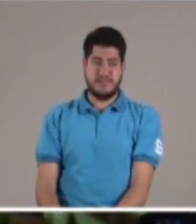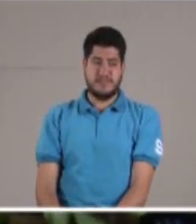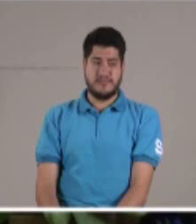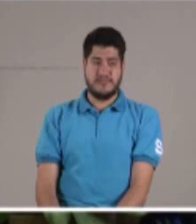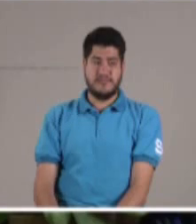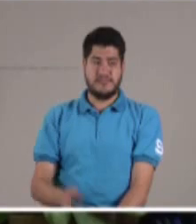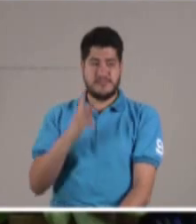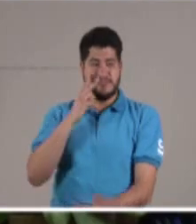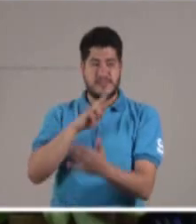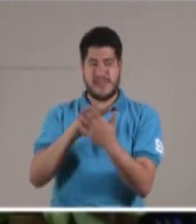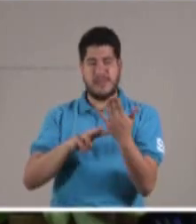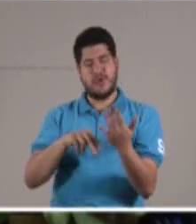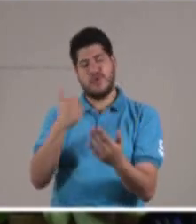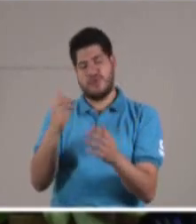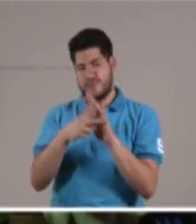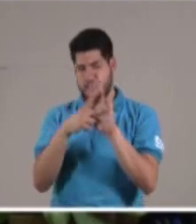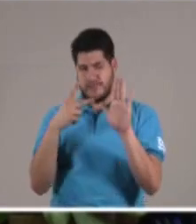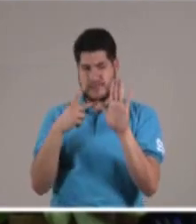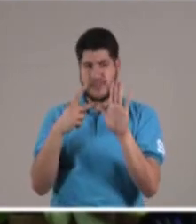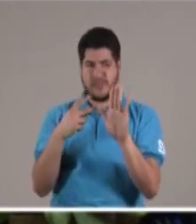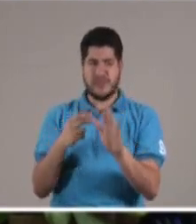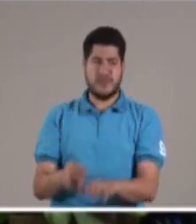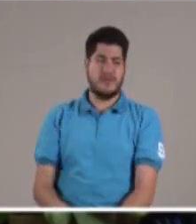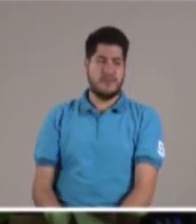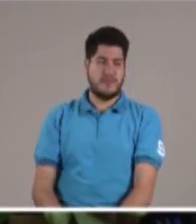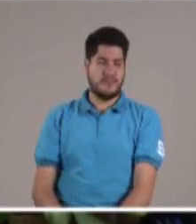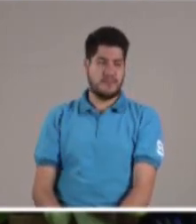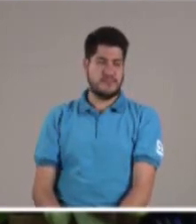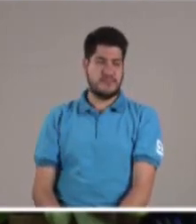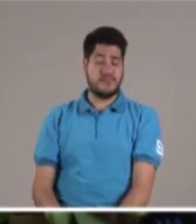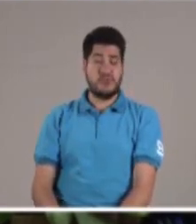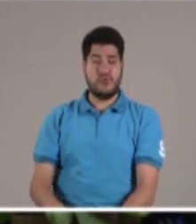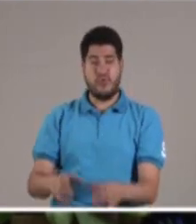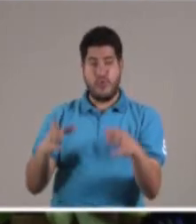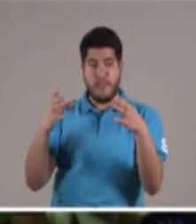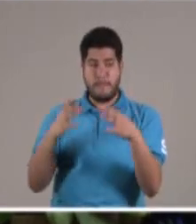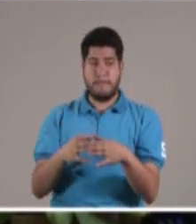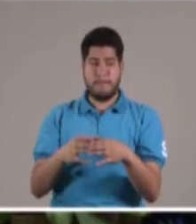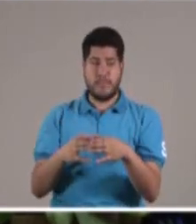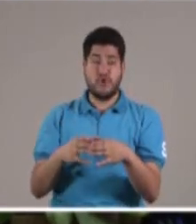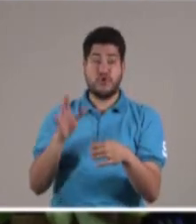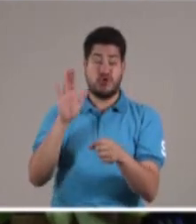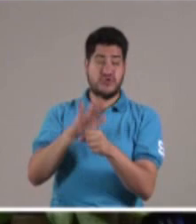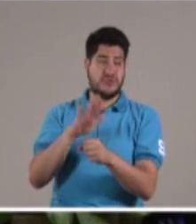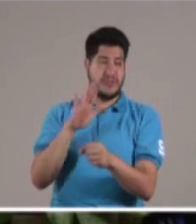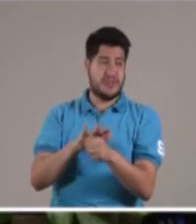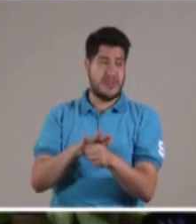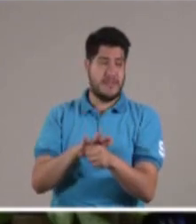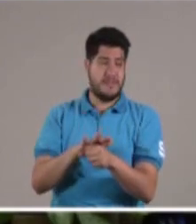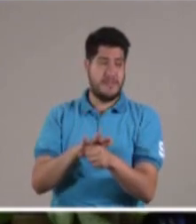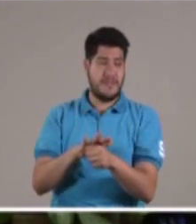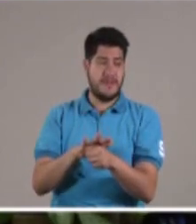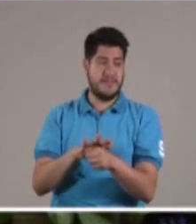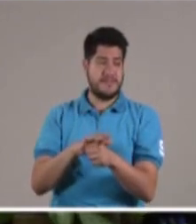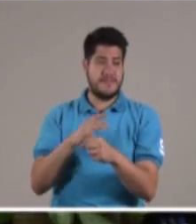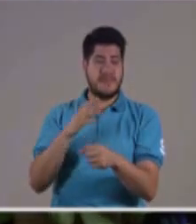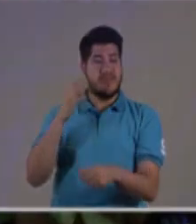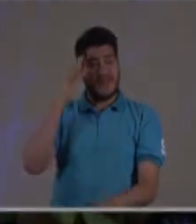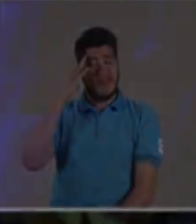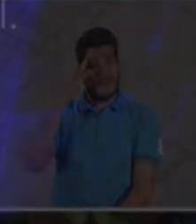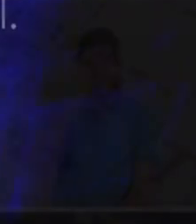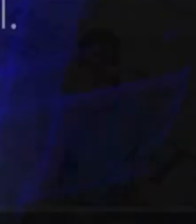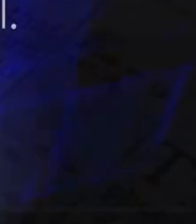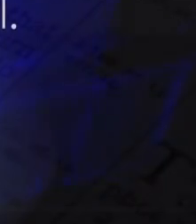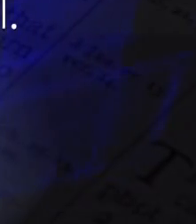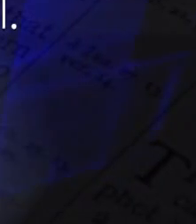miremos otro así rapidito que estos son estos son esposos trampa y ya sabemos que Dios nos puede sacar de